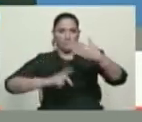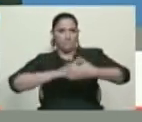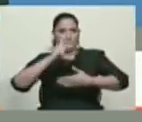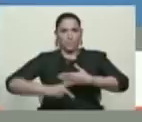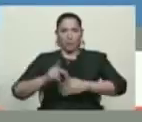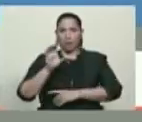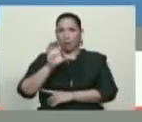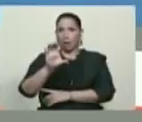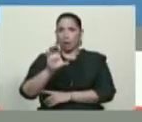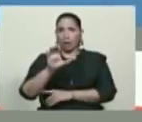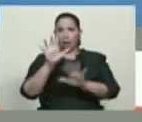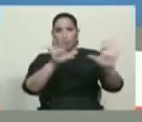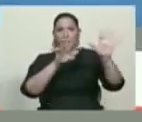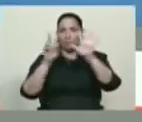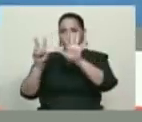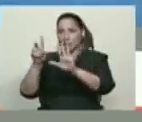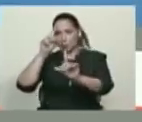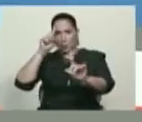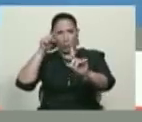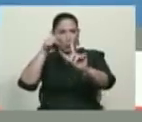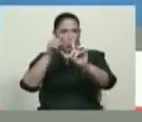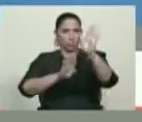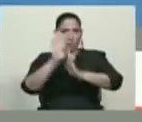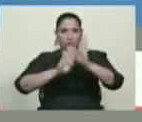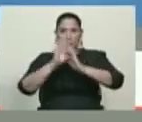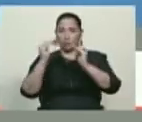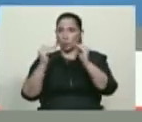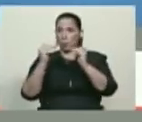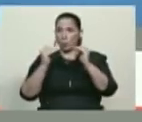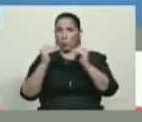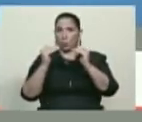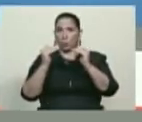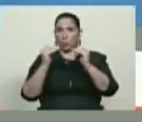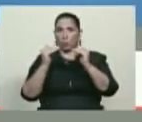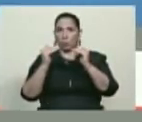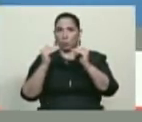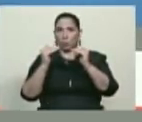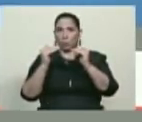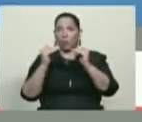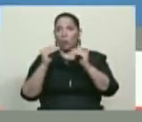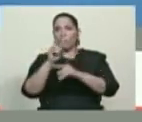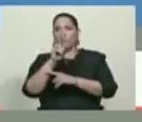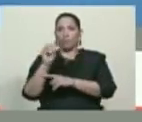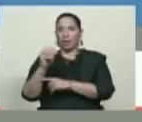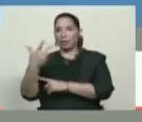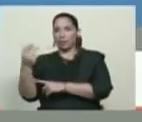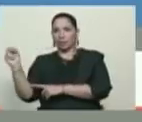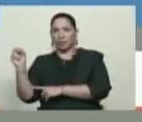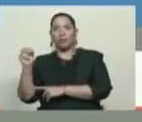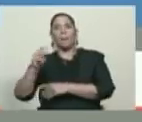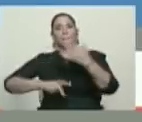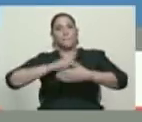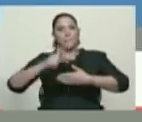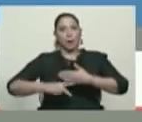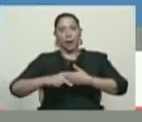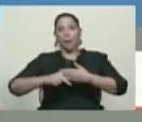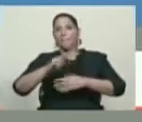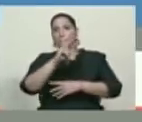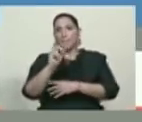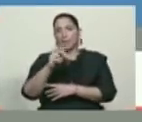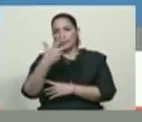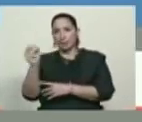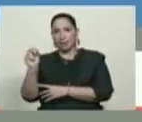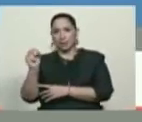nacionales los 17 objetivos de desarrollo sostenible de la Agenda 2030, el Plan 2030 de Naciones